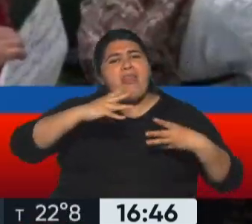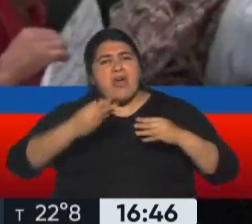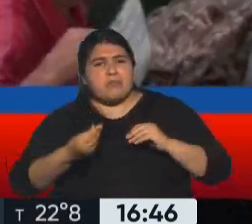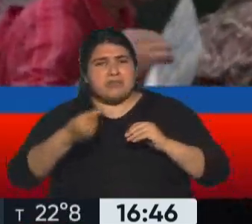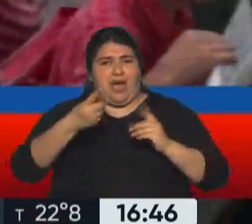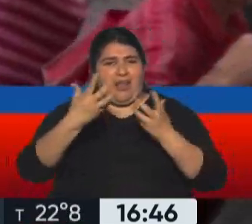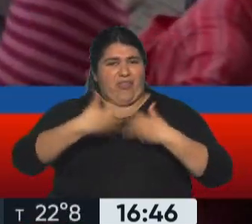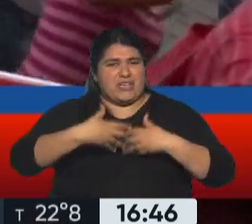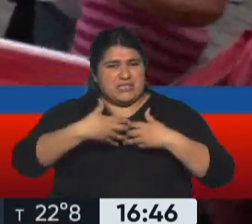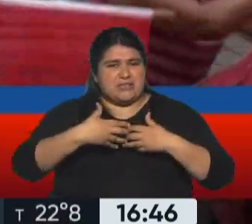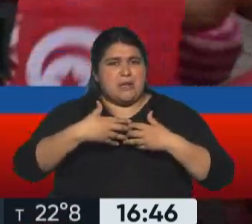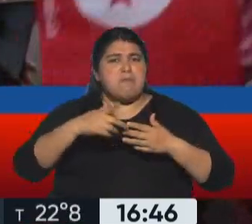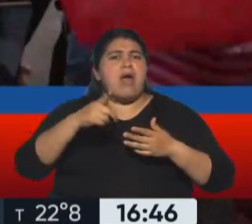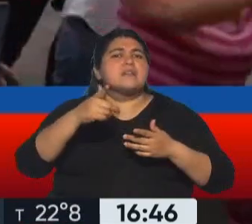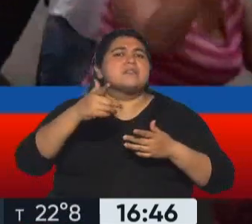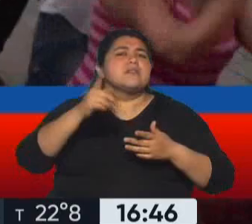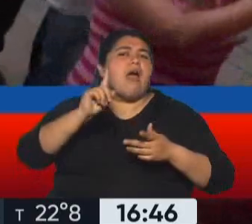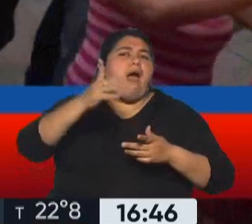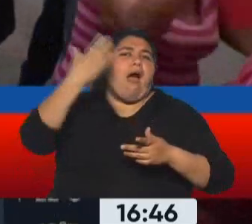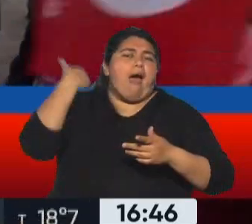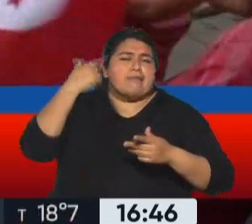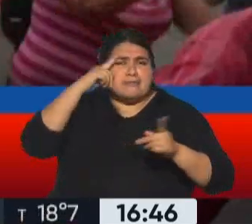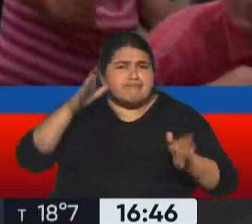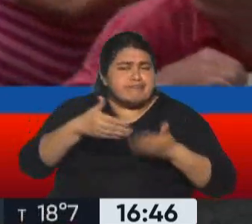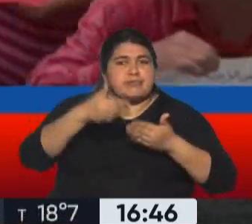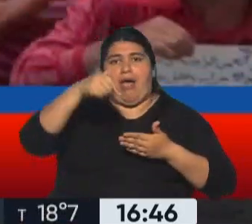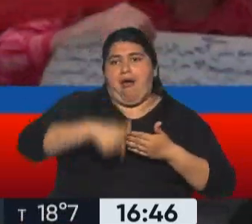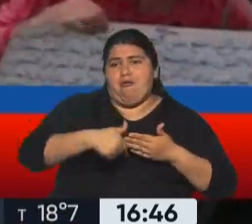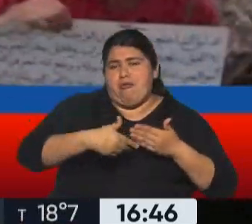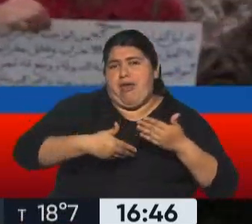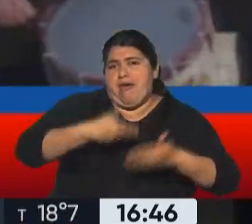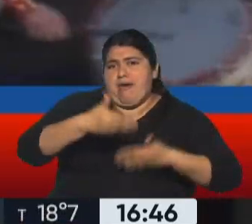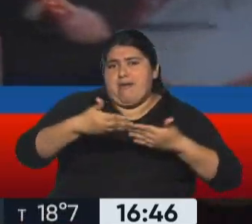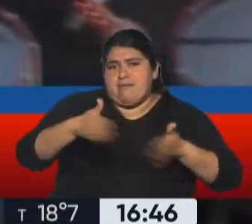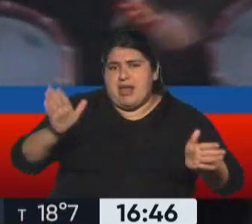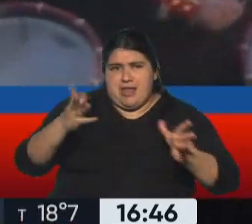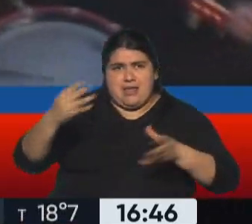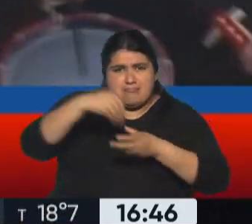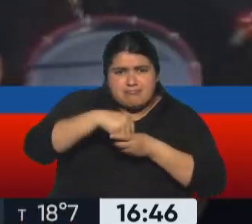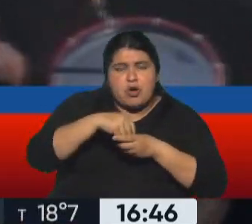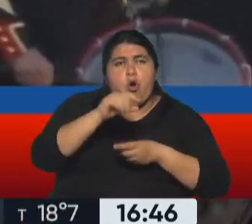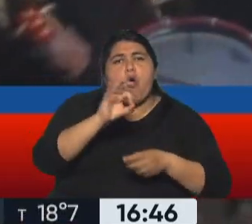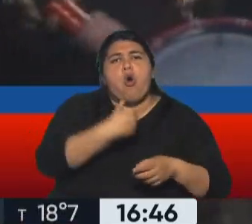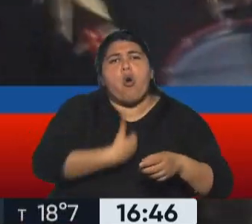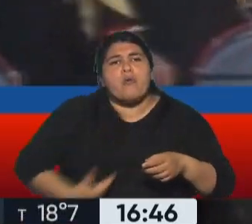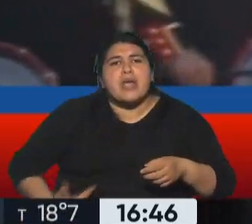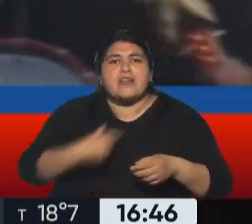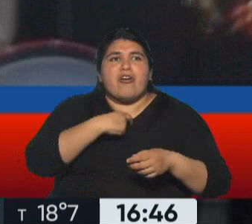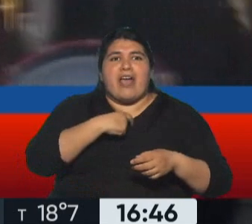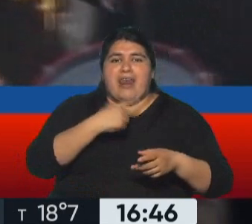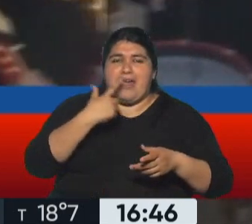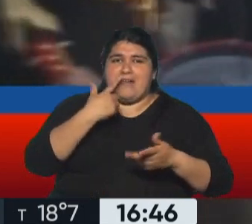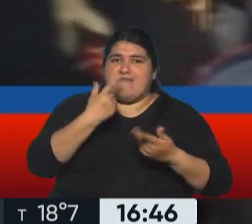sistemas prácticamente monárquicos en su mayoría, como sucede en estos países, o tribales, o gobiernos prácticamente tribales, pasar